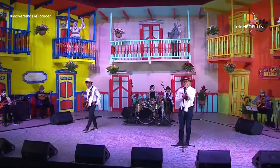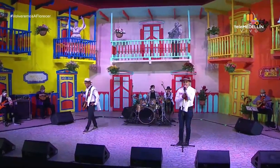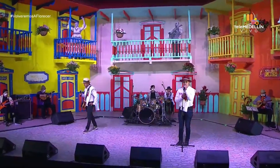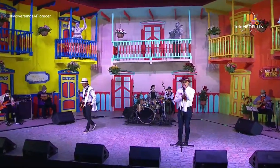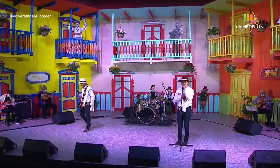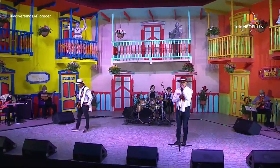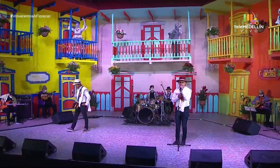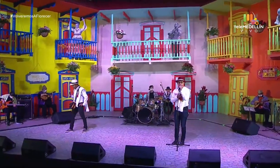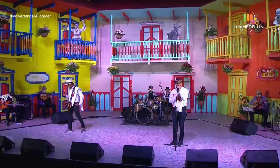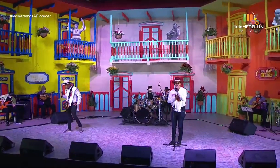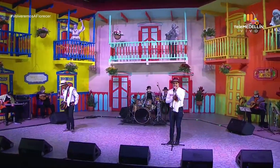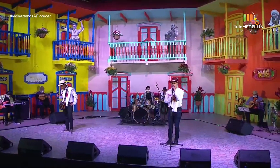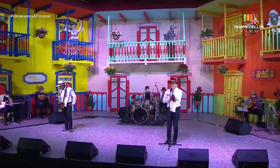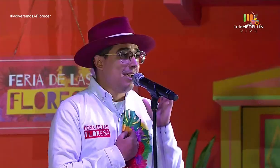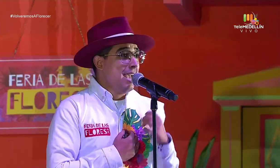el corazón